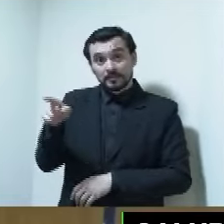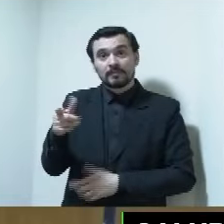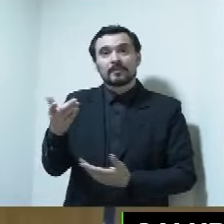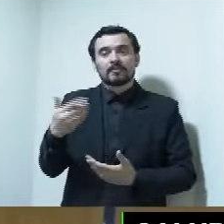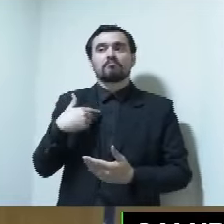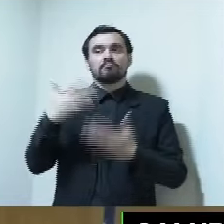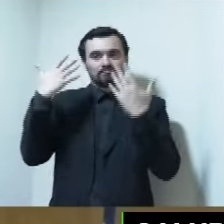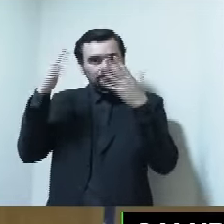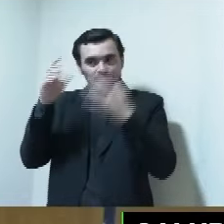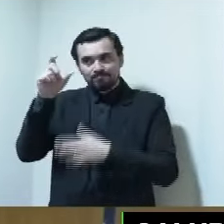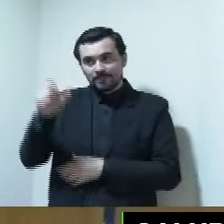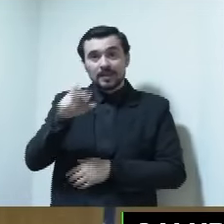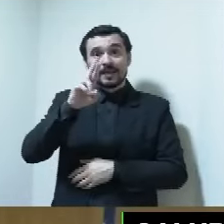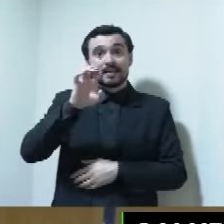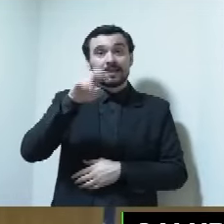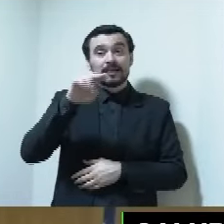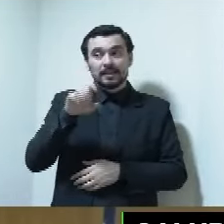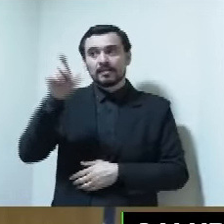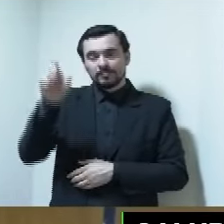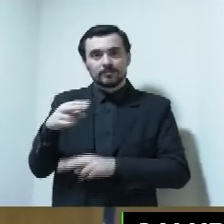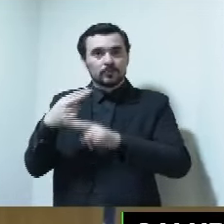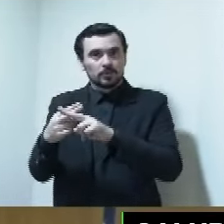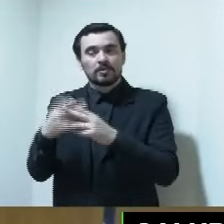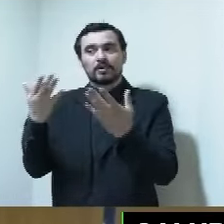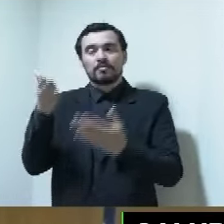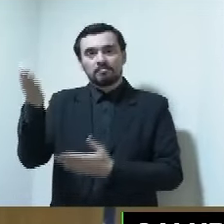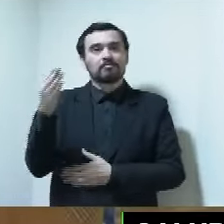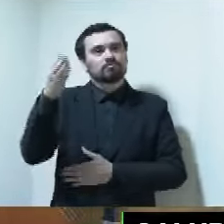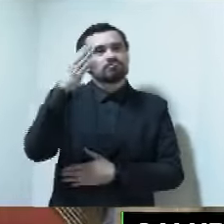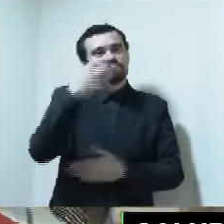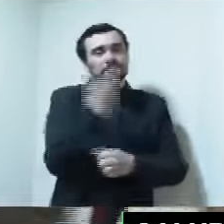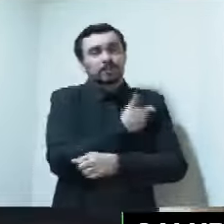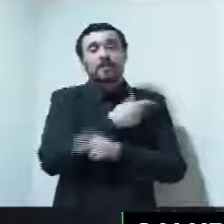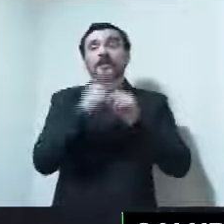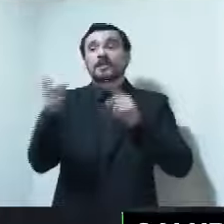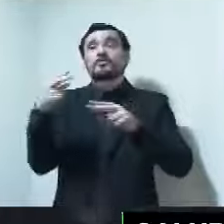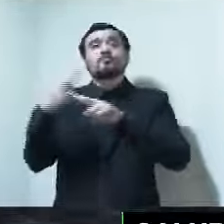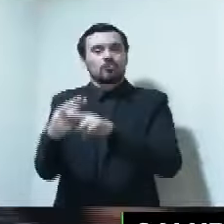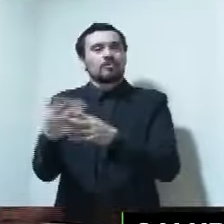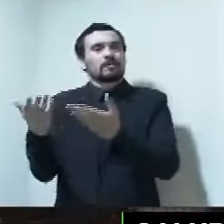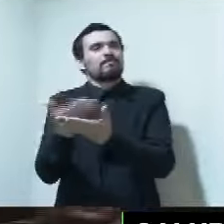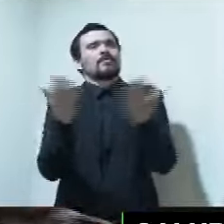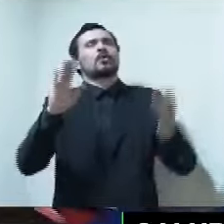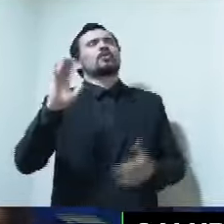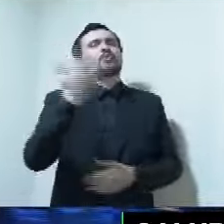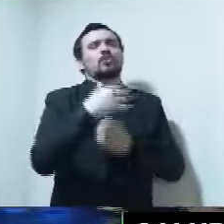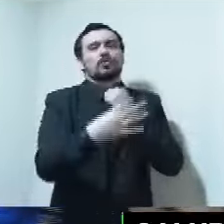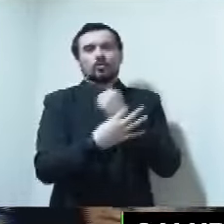amigos, un aplauso para René y en su nombre para todo nuestro personal de blanco, también héroes de la República.